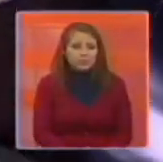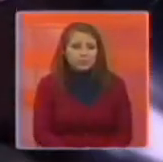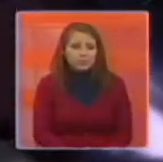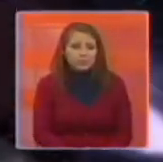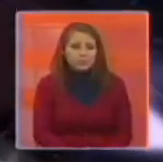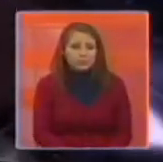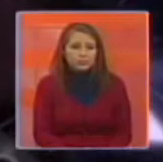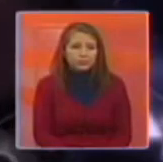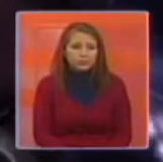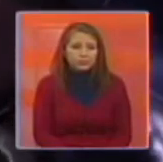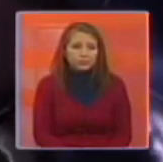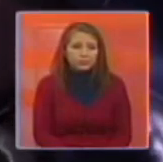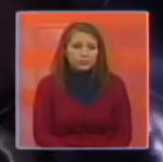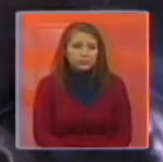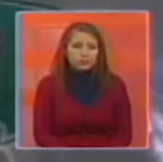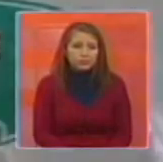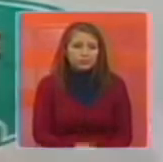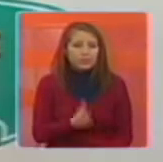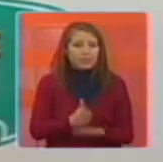el cilantro.